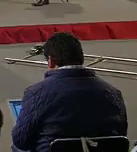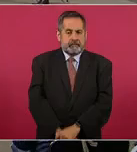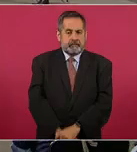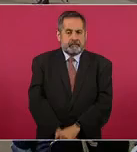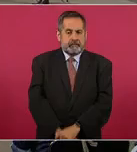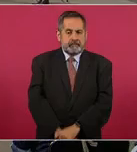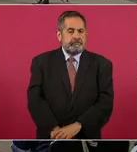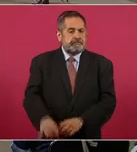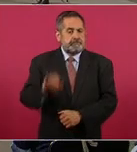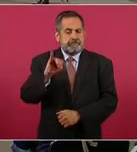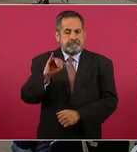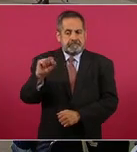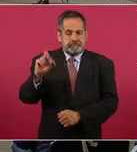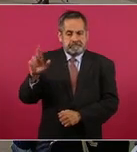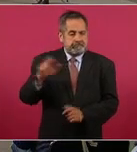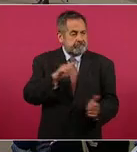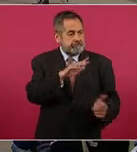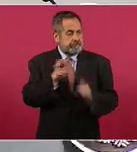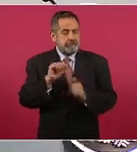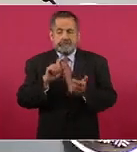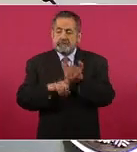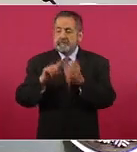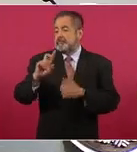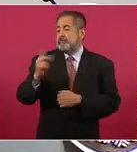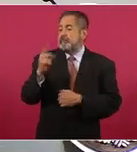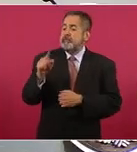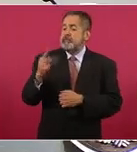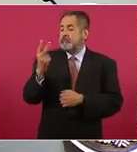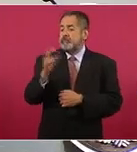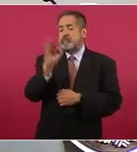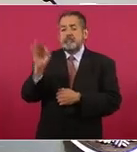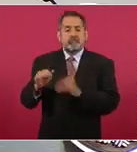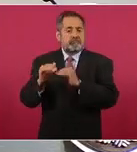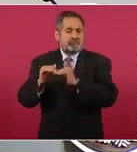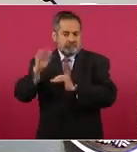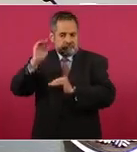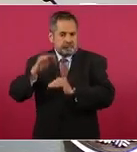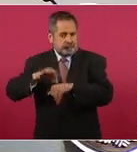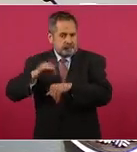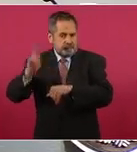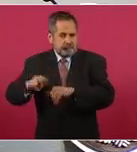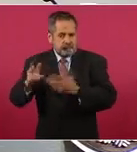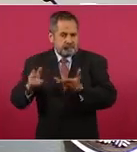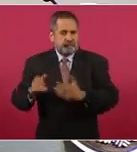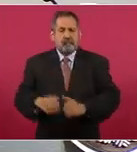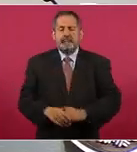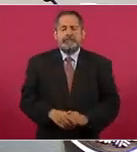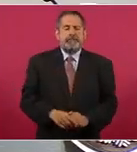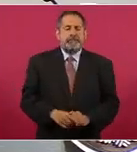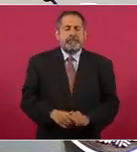ISR creció 32.1% en términos reales. La siguiente, por favor.